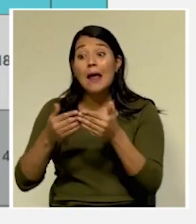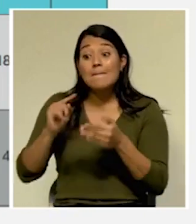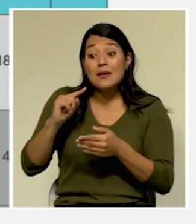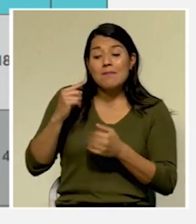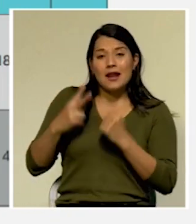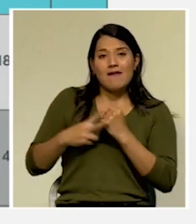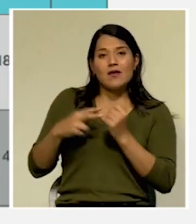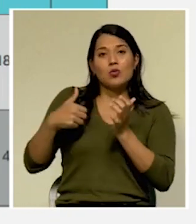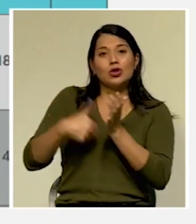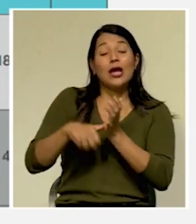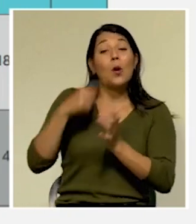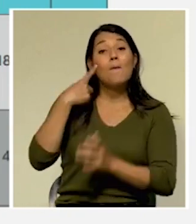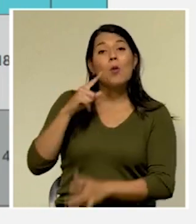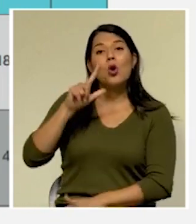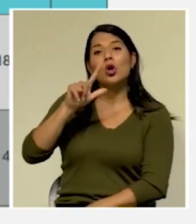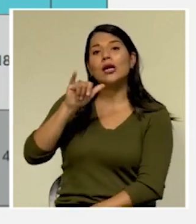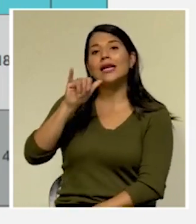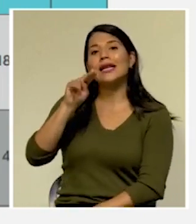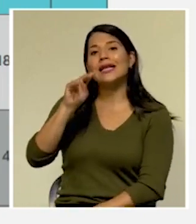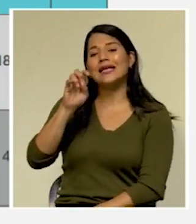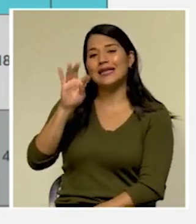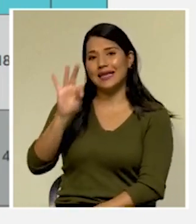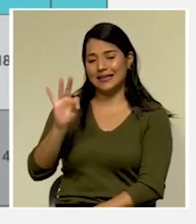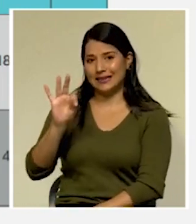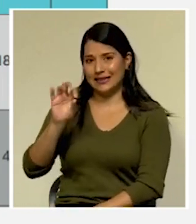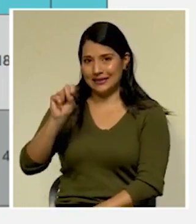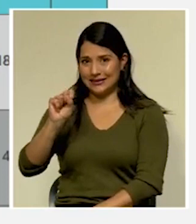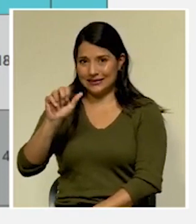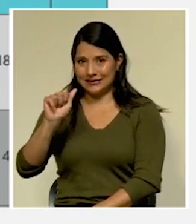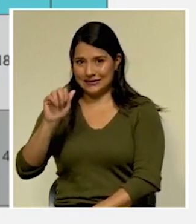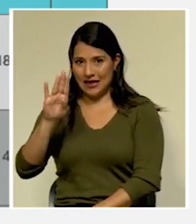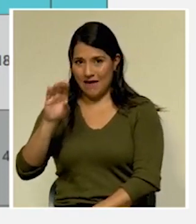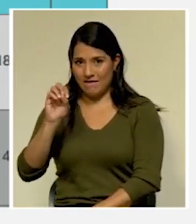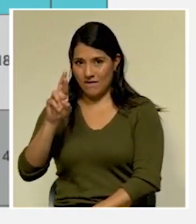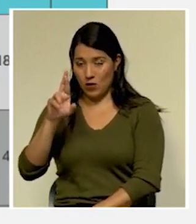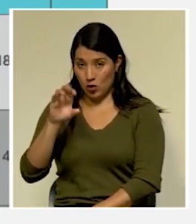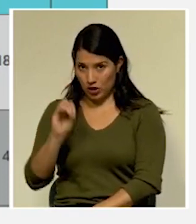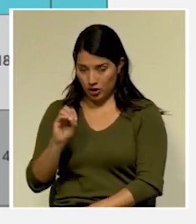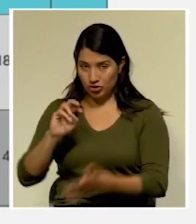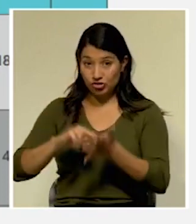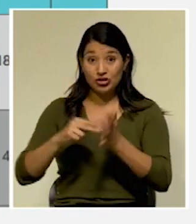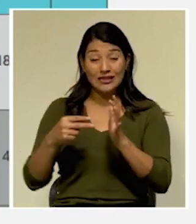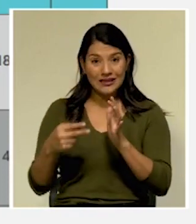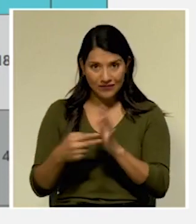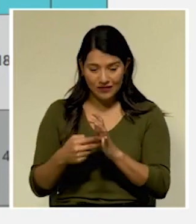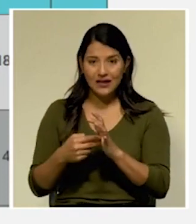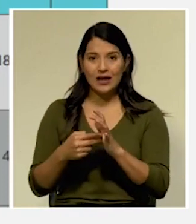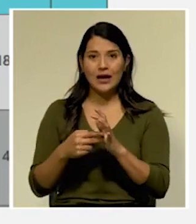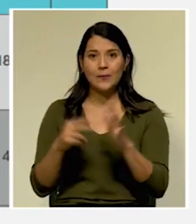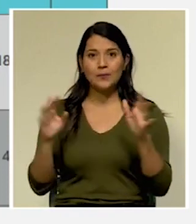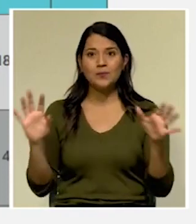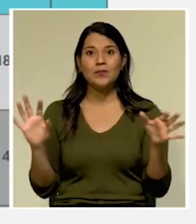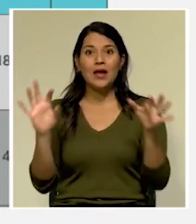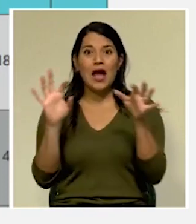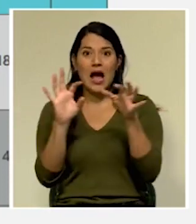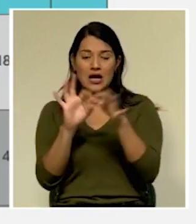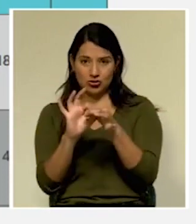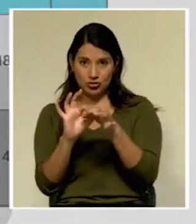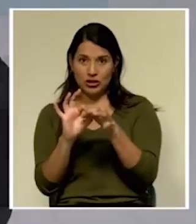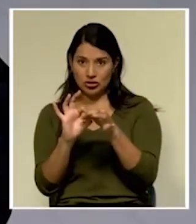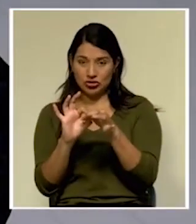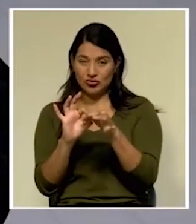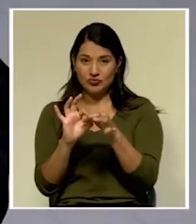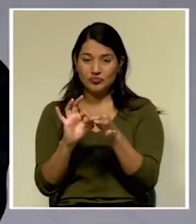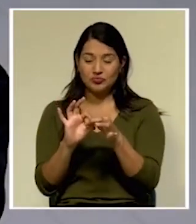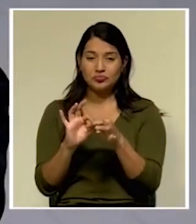decir que hay una importante, digamos, asociación entre estas personas y su intención de voto por don